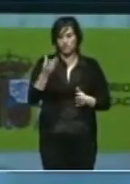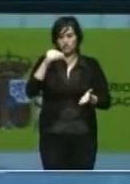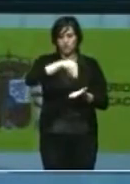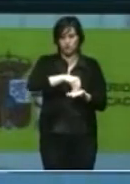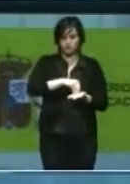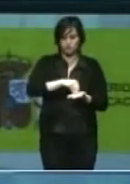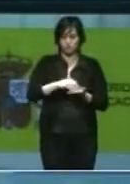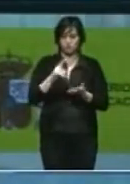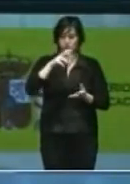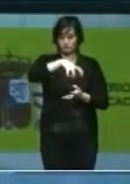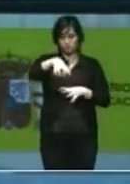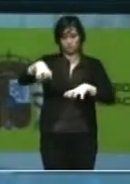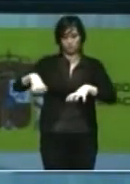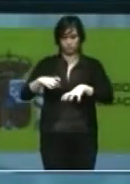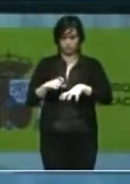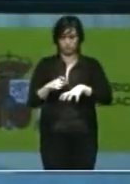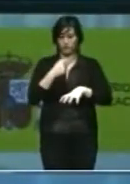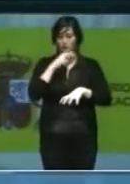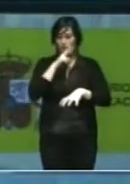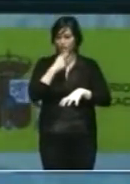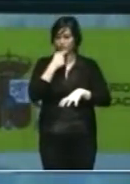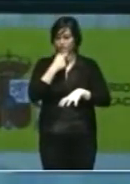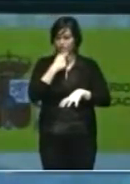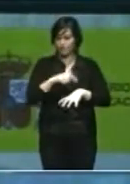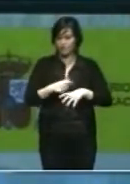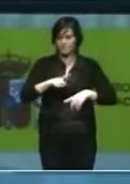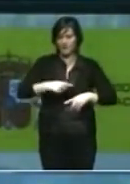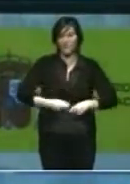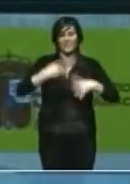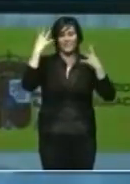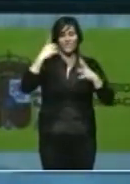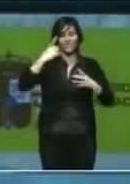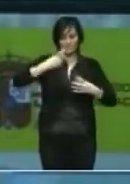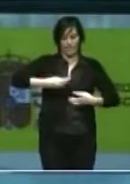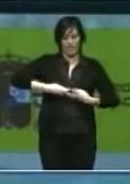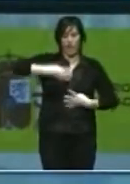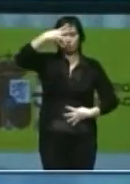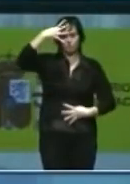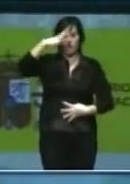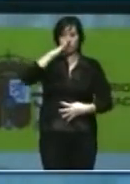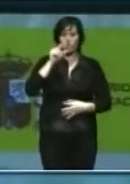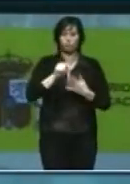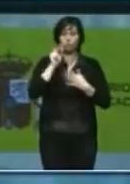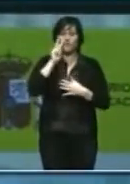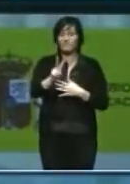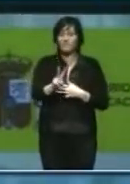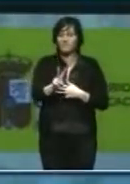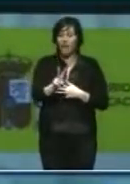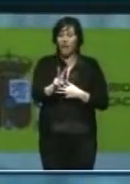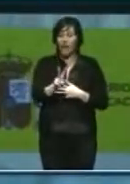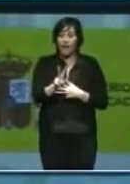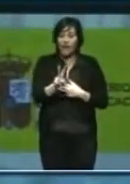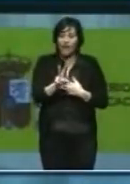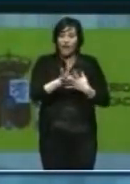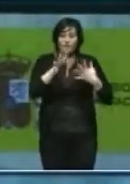scraper, frente a la condición un poco de los edificios en altura, que él ve, digamos, inconveniente desde el punto de vista de la